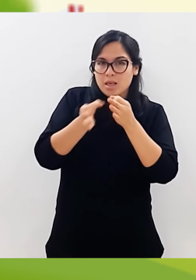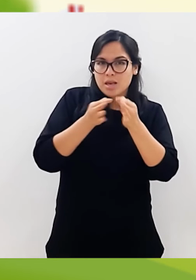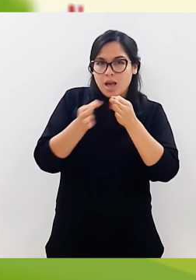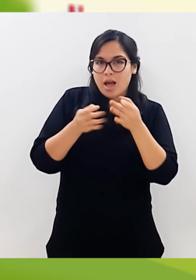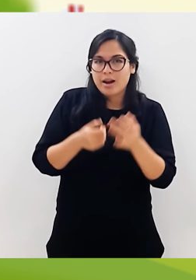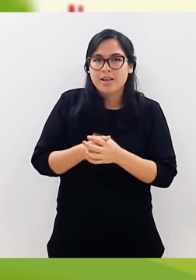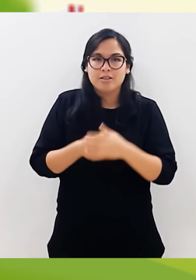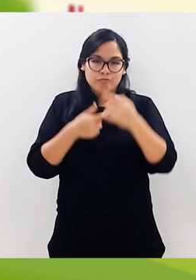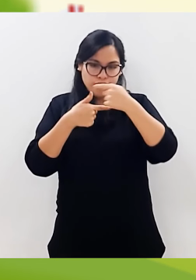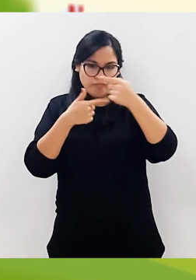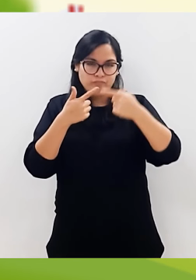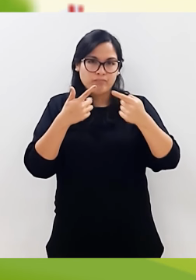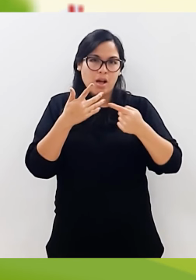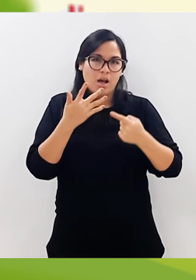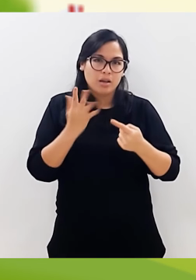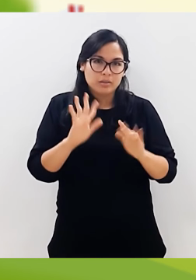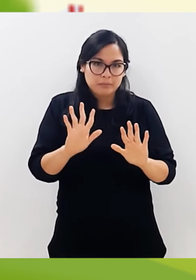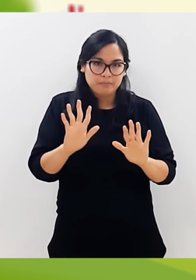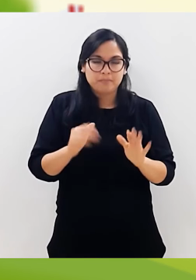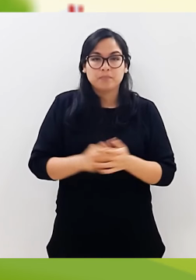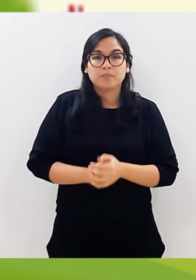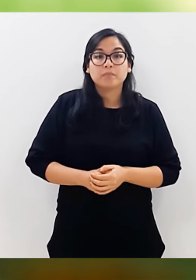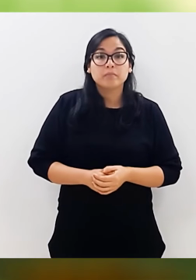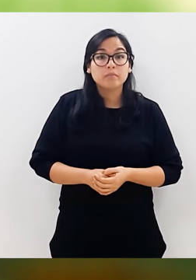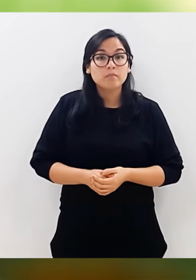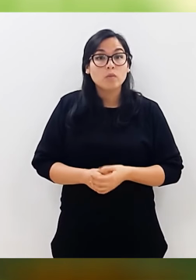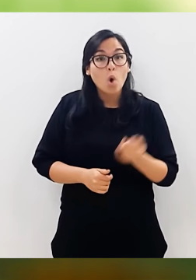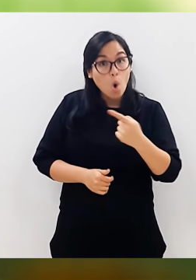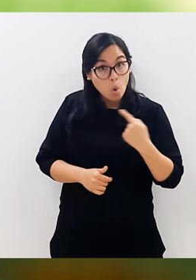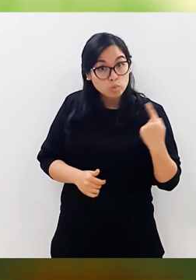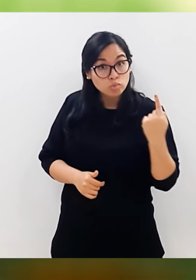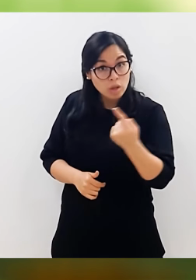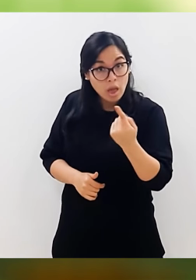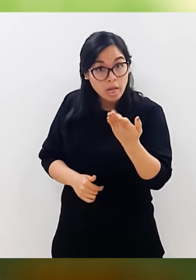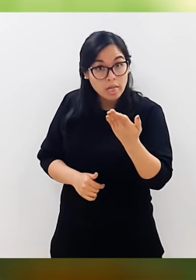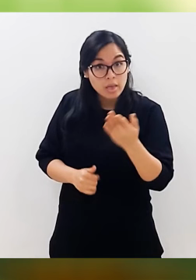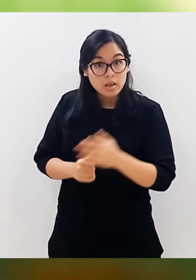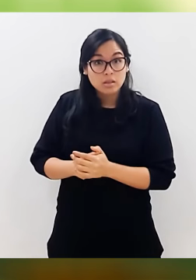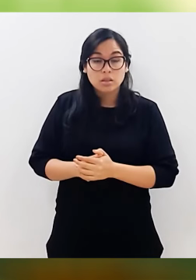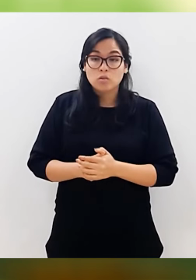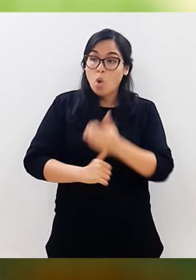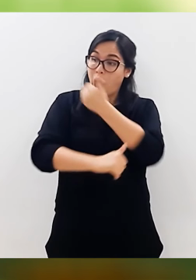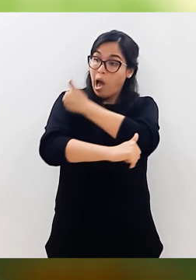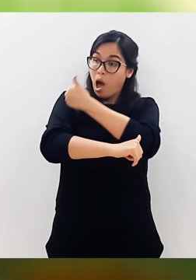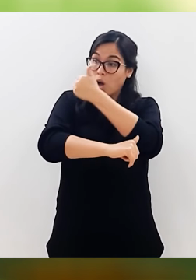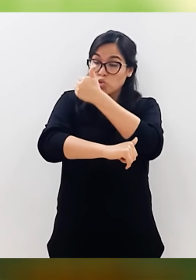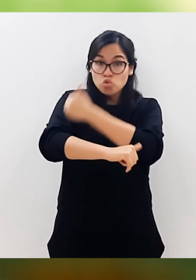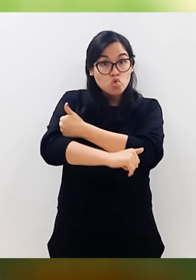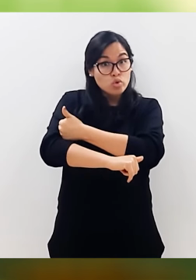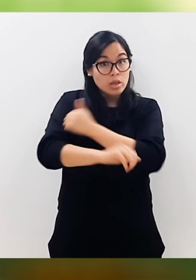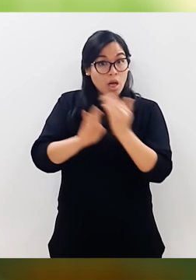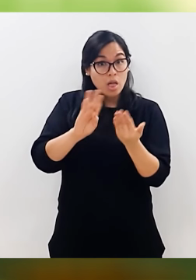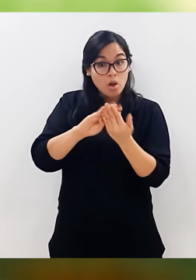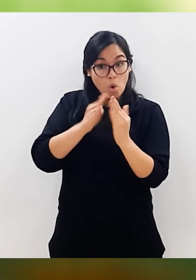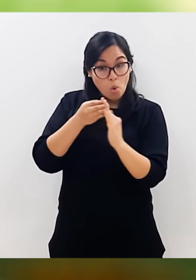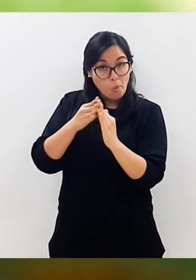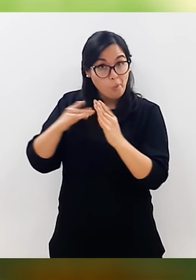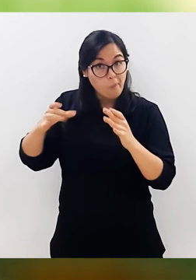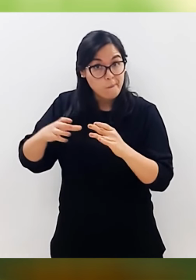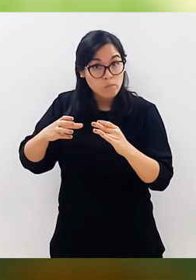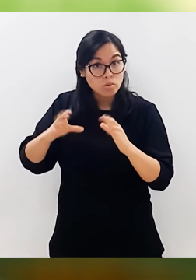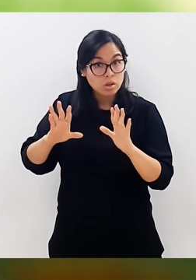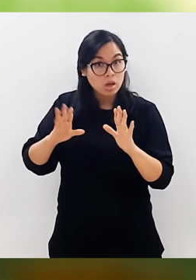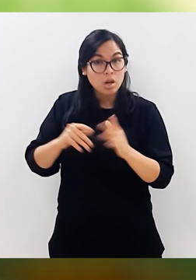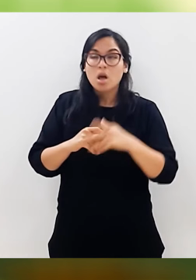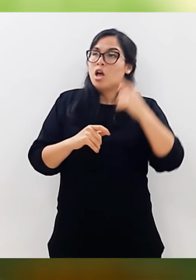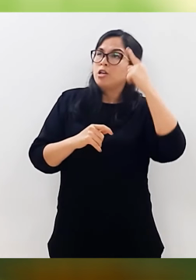explicaré los pasos a seguir. Ustedes, que son las autoridades comunales,